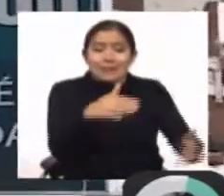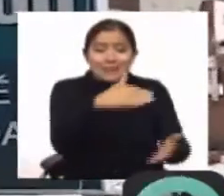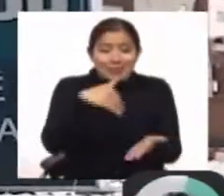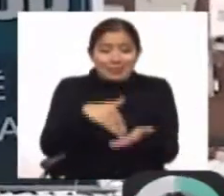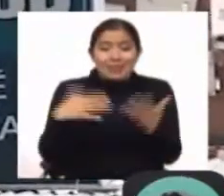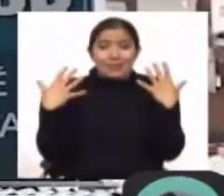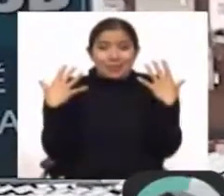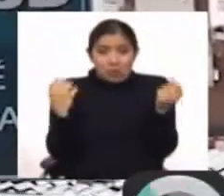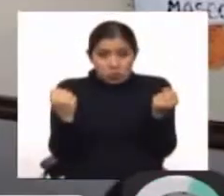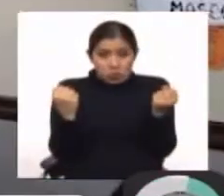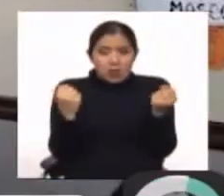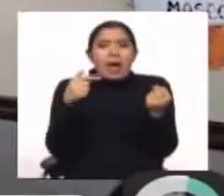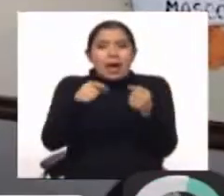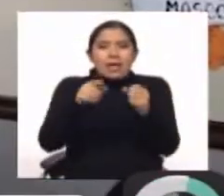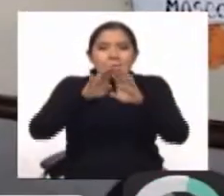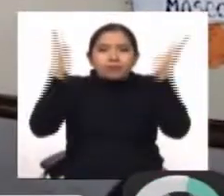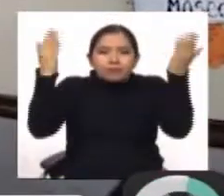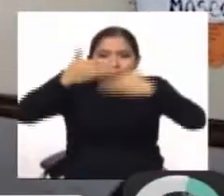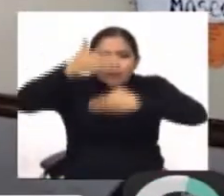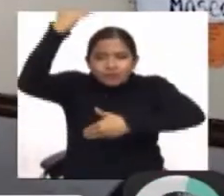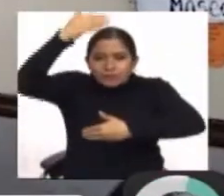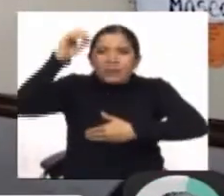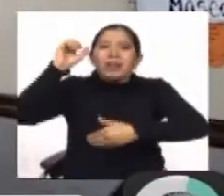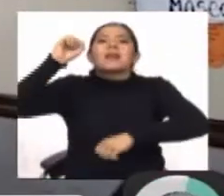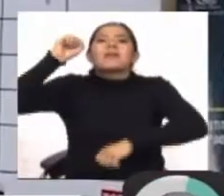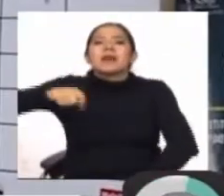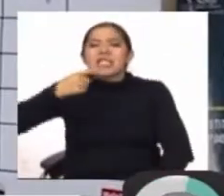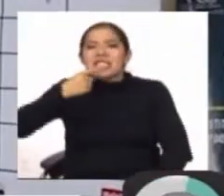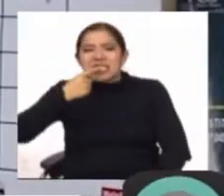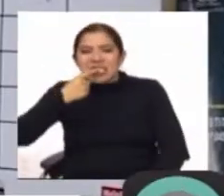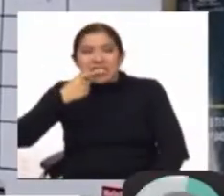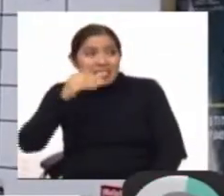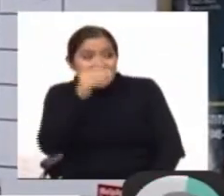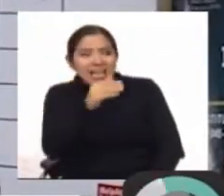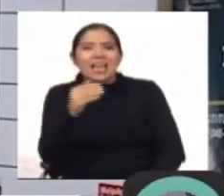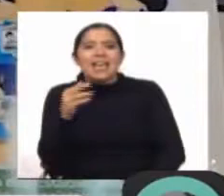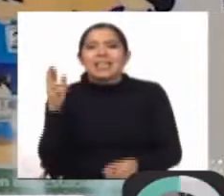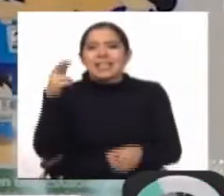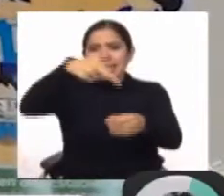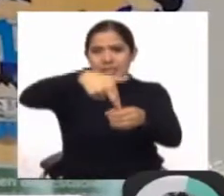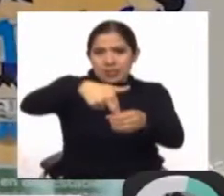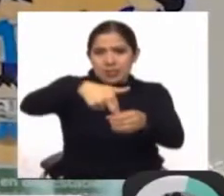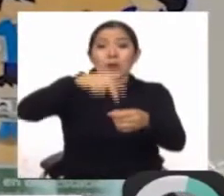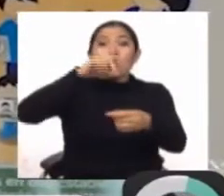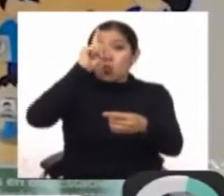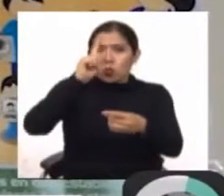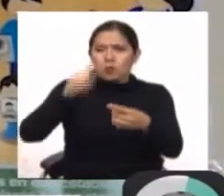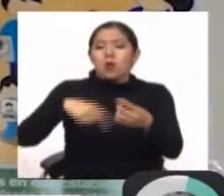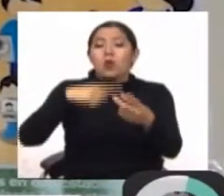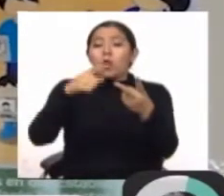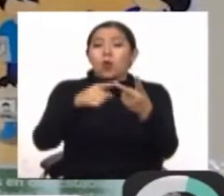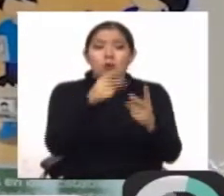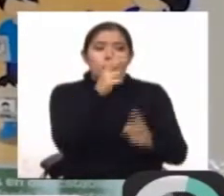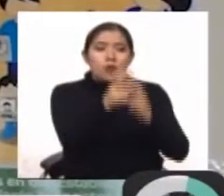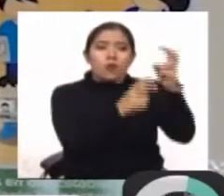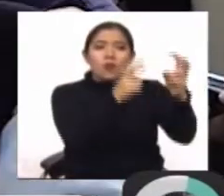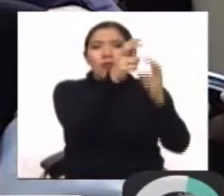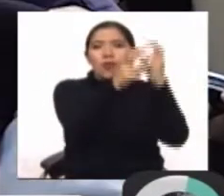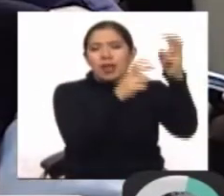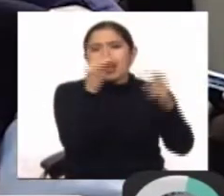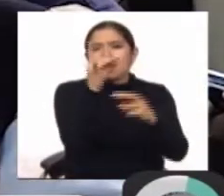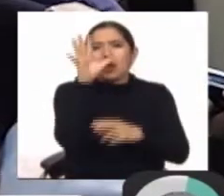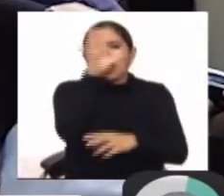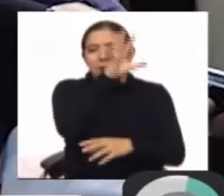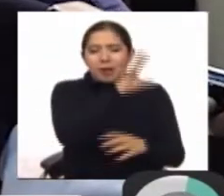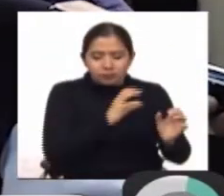se habilitará una ventanilla de registro, además de que se realizarán ferias móviles que se organizarán en todo el país. Actualmente